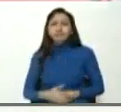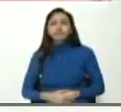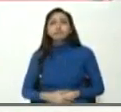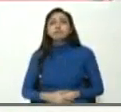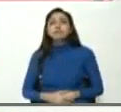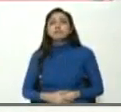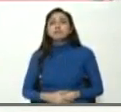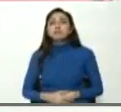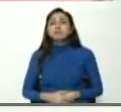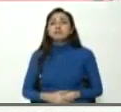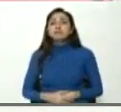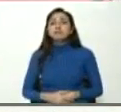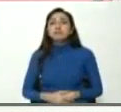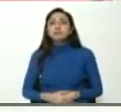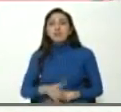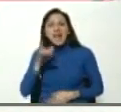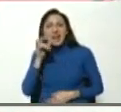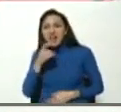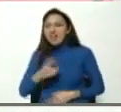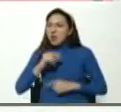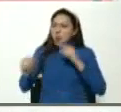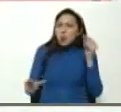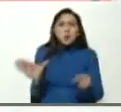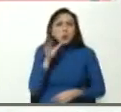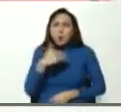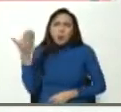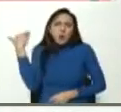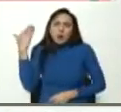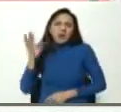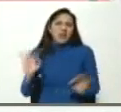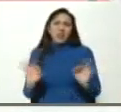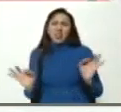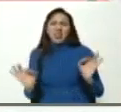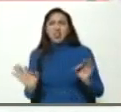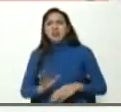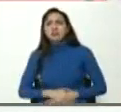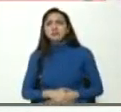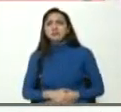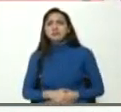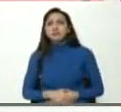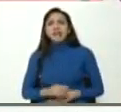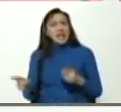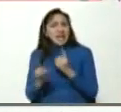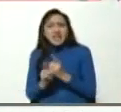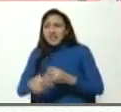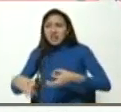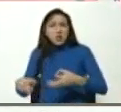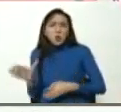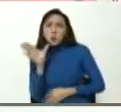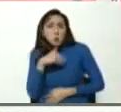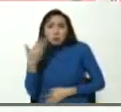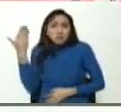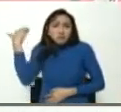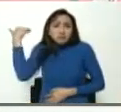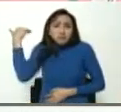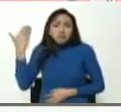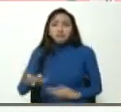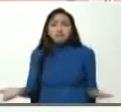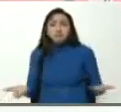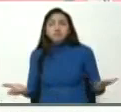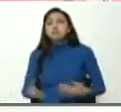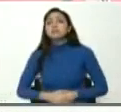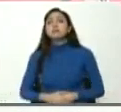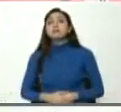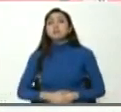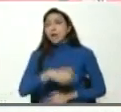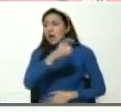instagram eso no existía no existía todavía ni siquiera el internet como tal a nivel de expansión que